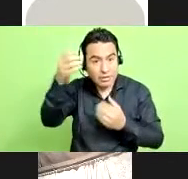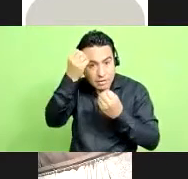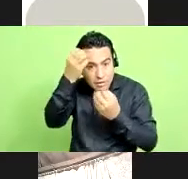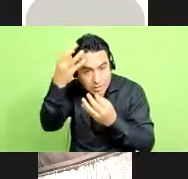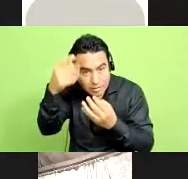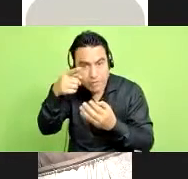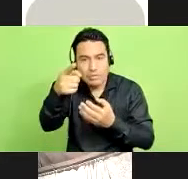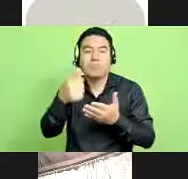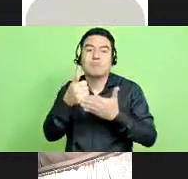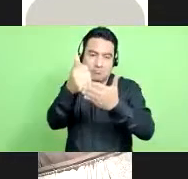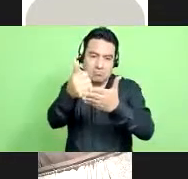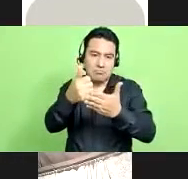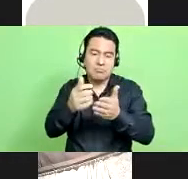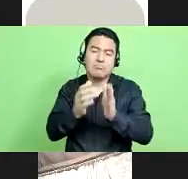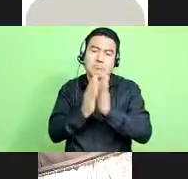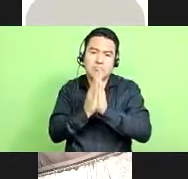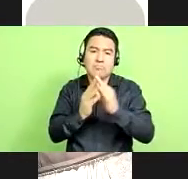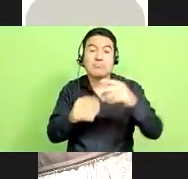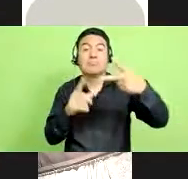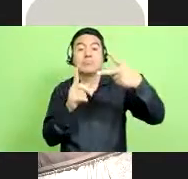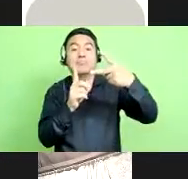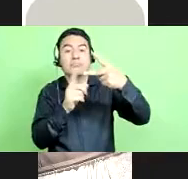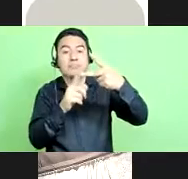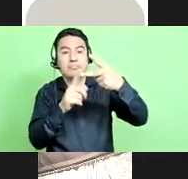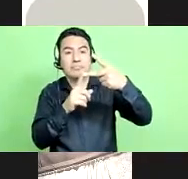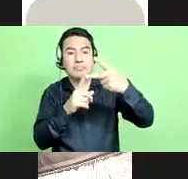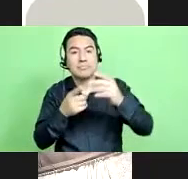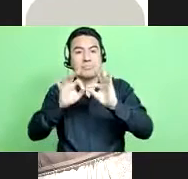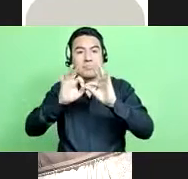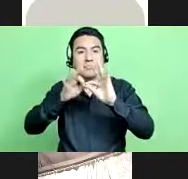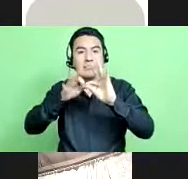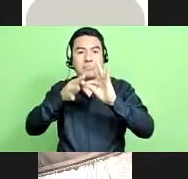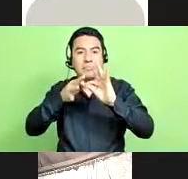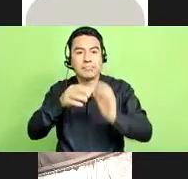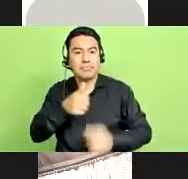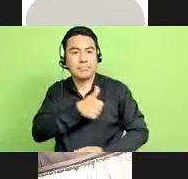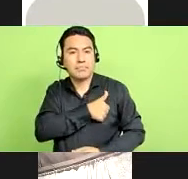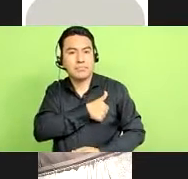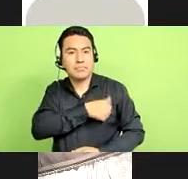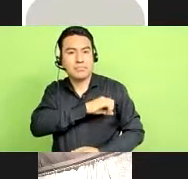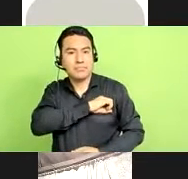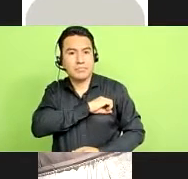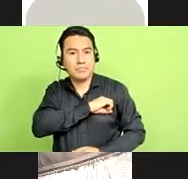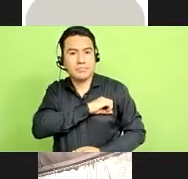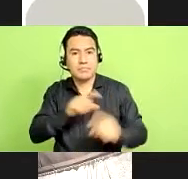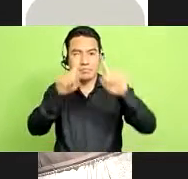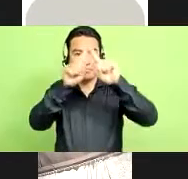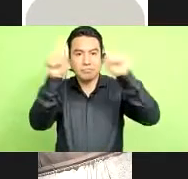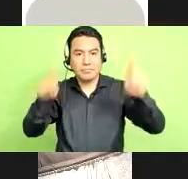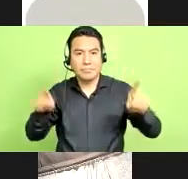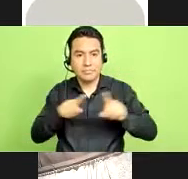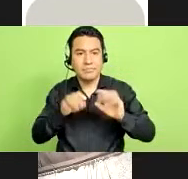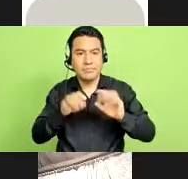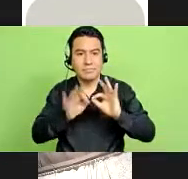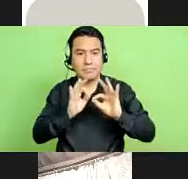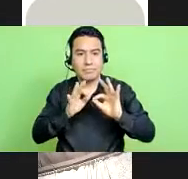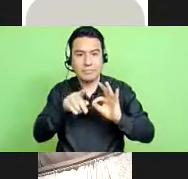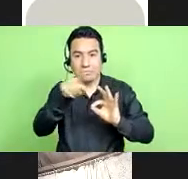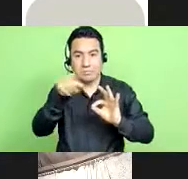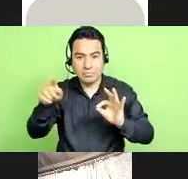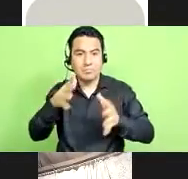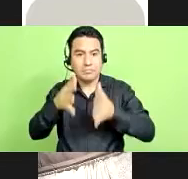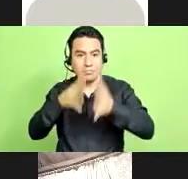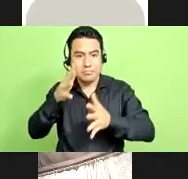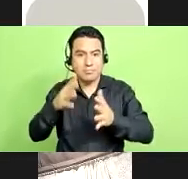posteriormente tenemos el intérprete de señas el señor armando saints el cual se encuentra realizando la interpretación muchas gracias